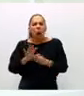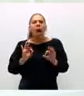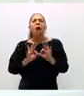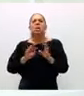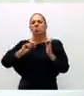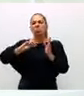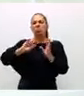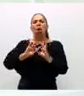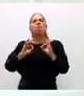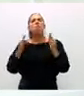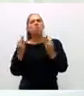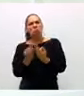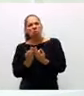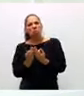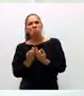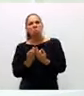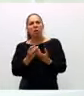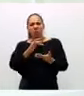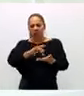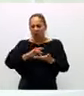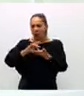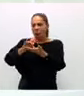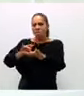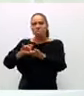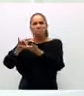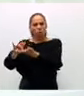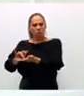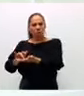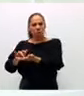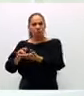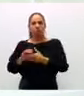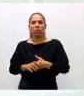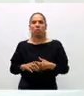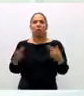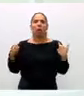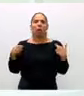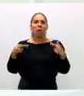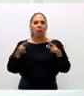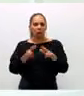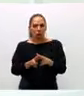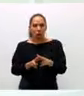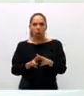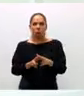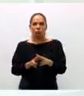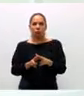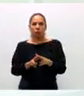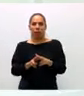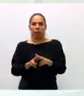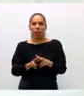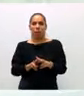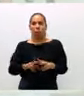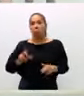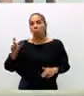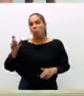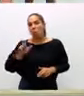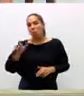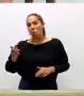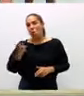manejo de emociones y conflictos cuando papás y alumnos no asumen hechos o responsabilidades en el nivel preescolar?